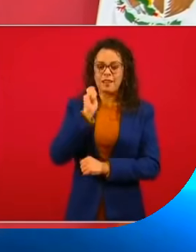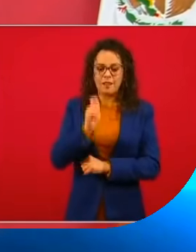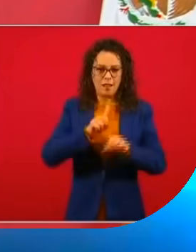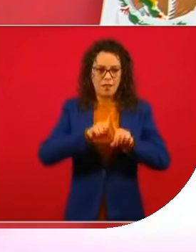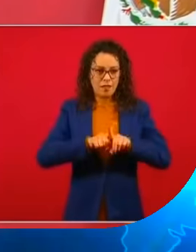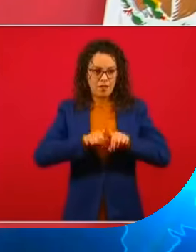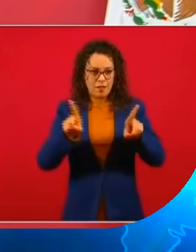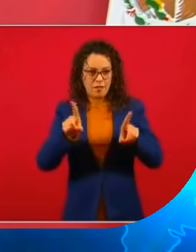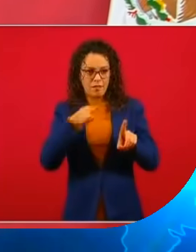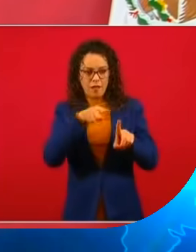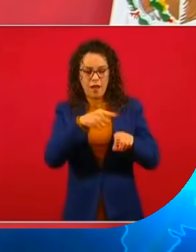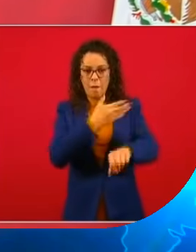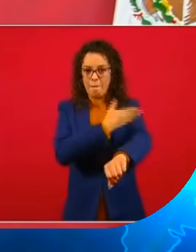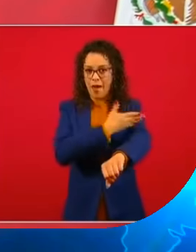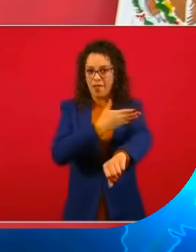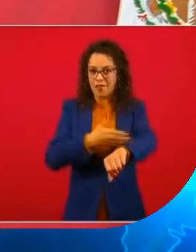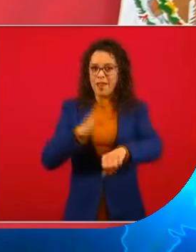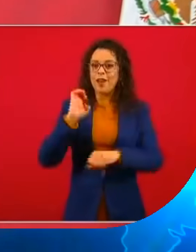Francisco I. Madero.